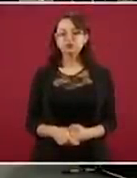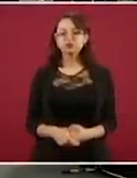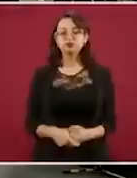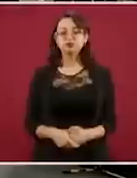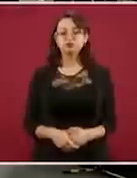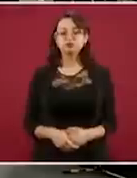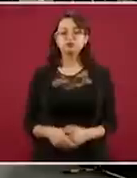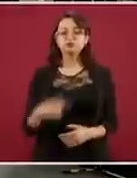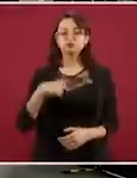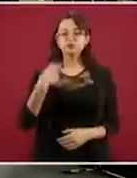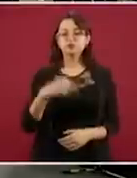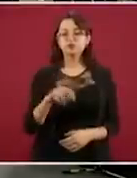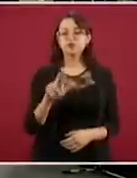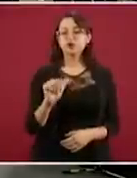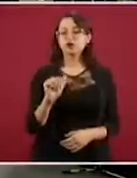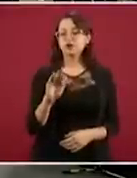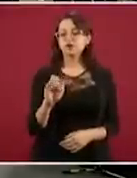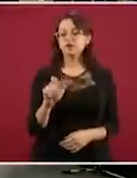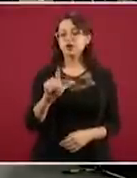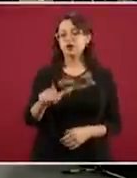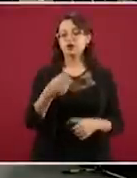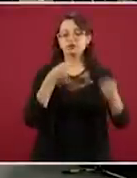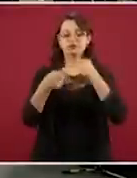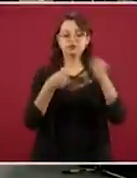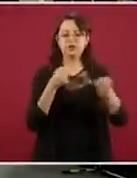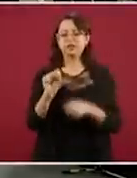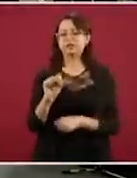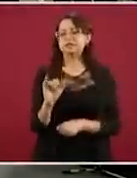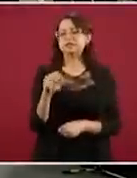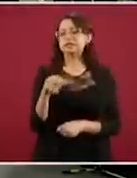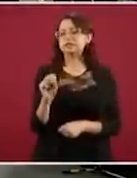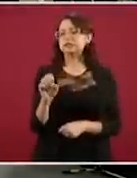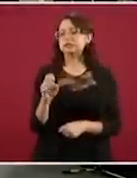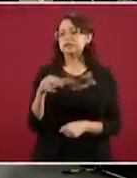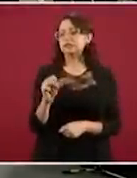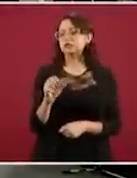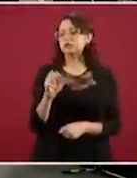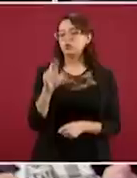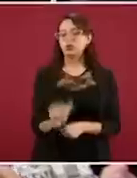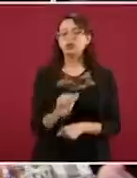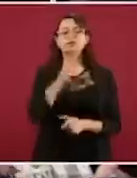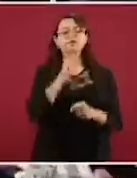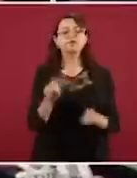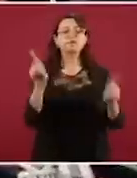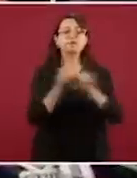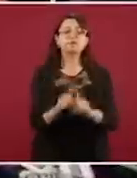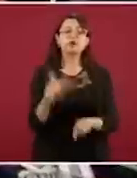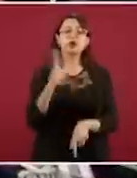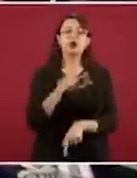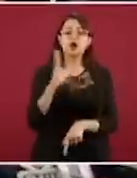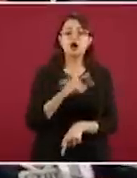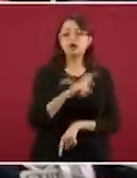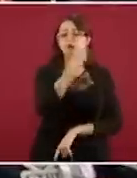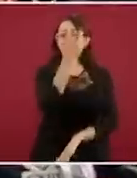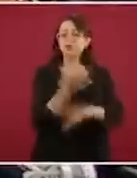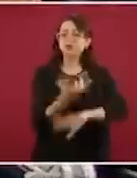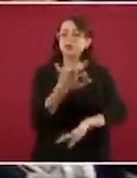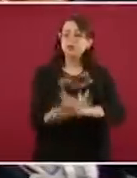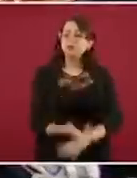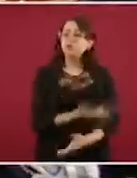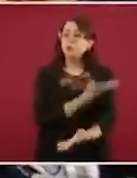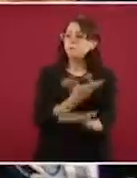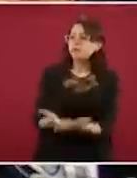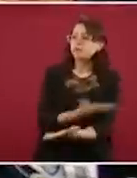Rafael Herrera, corresponsal de Sin Censura. Sí. También llegan peticiones de nuestros compatriotas de Estados Unidos. ¿Cómo va?